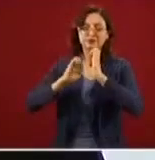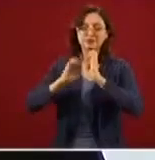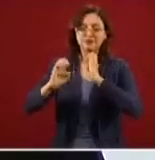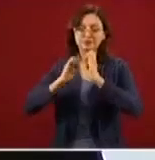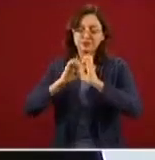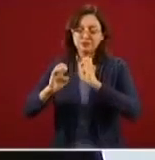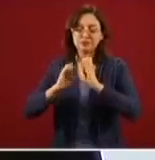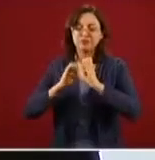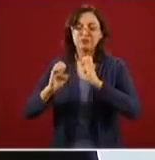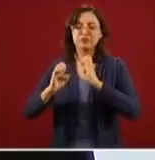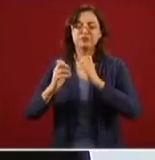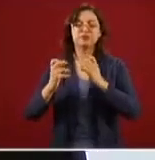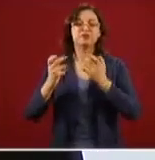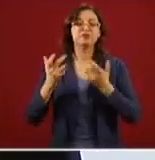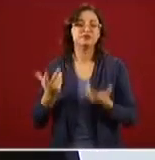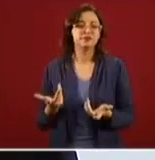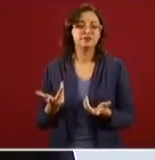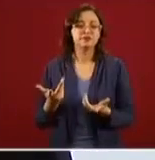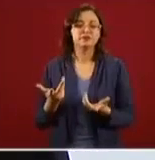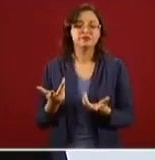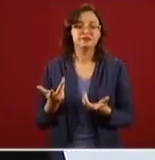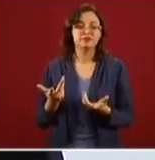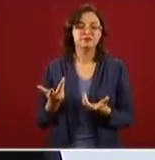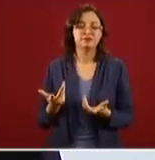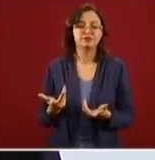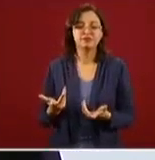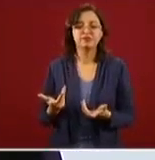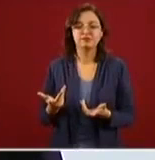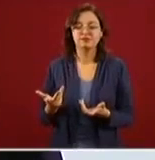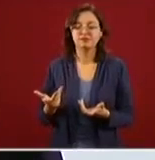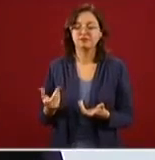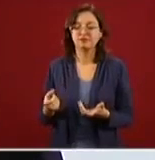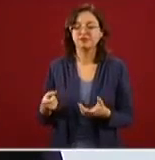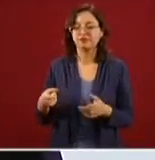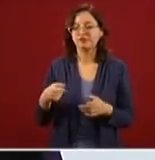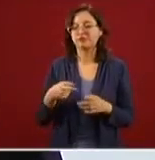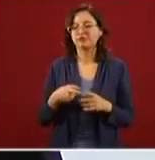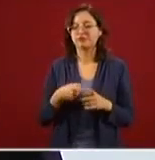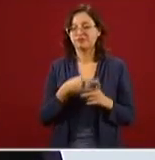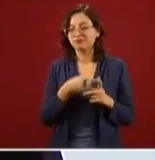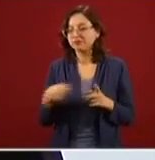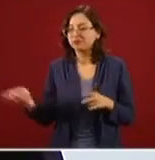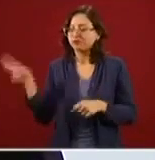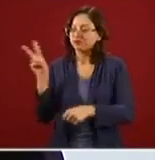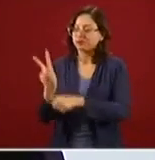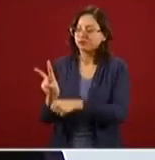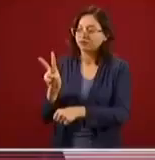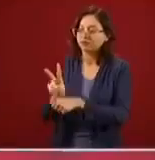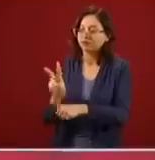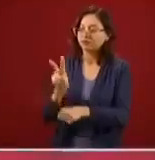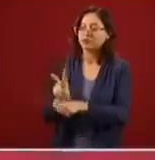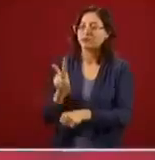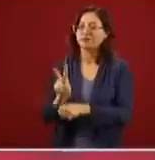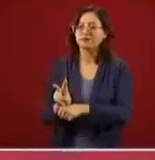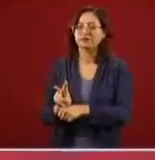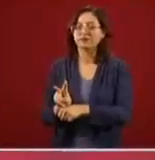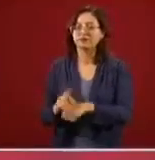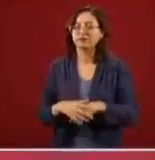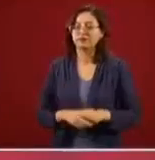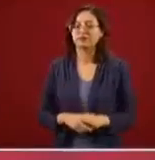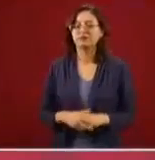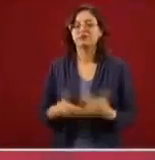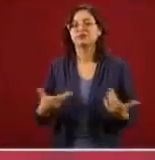van a estar siendo observados en qué va